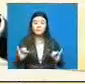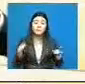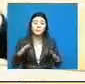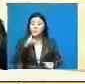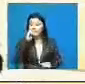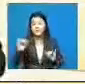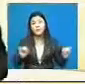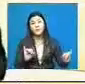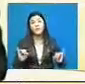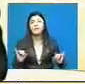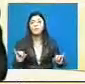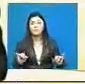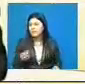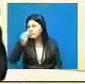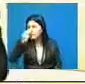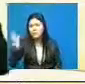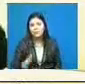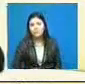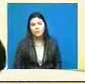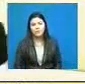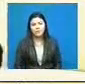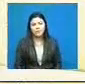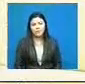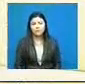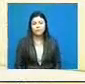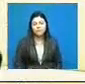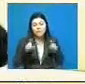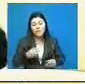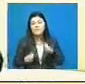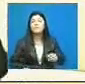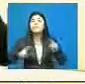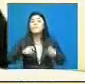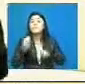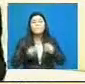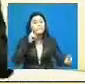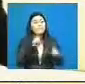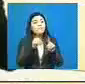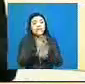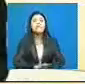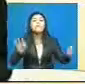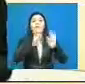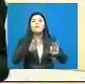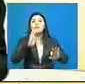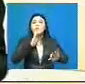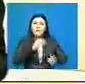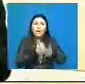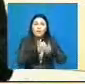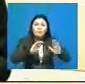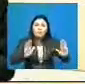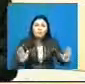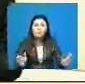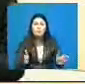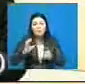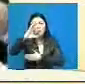elementos impopulares. Pero es lo que se hace en función del bienestar de Colombia.